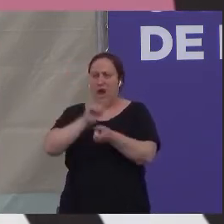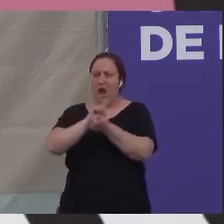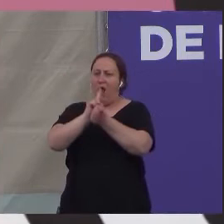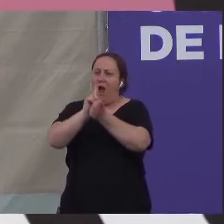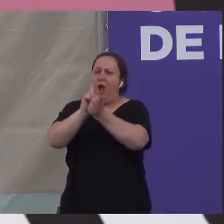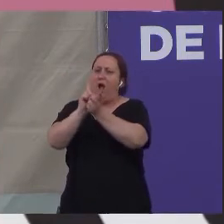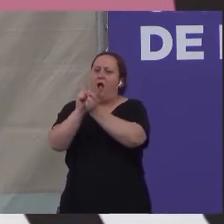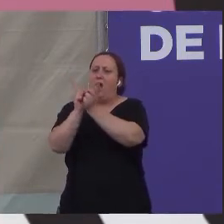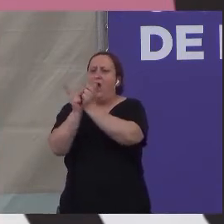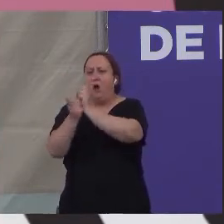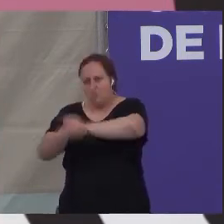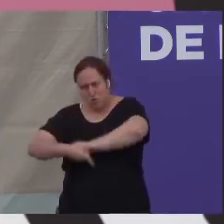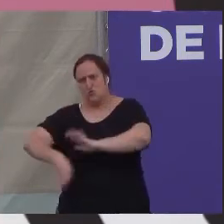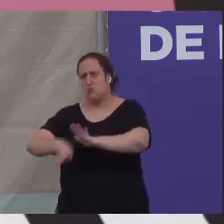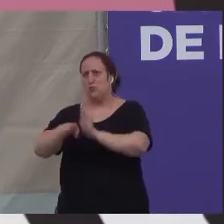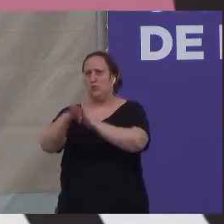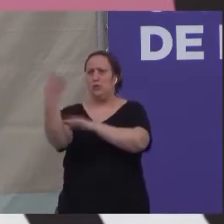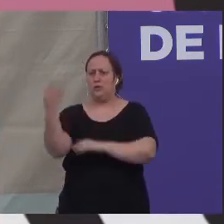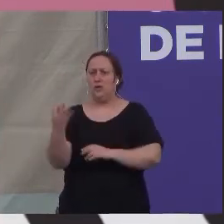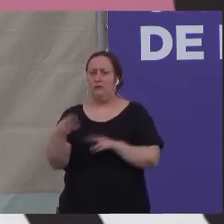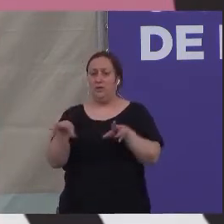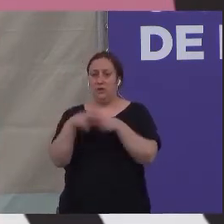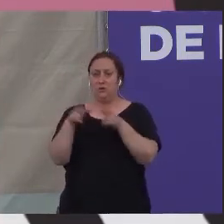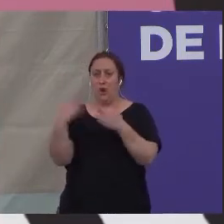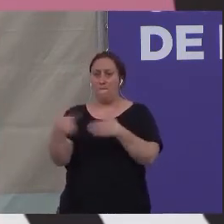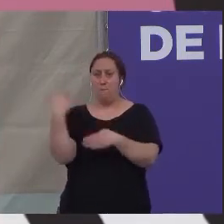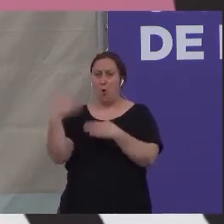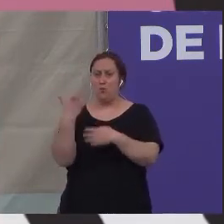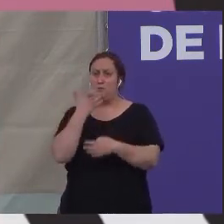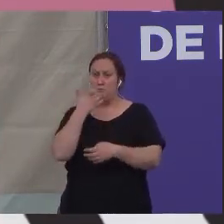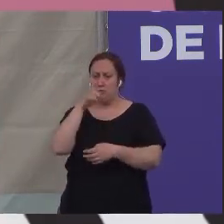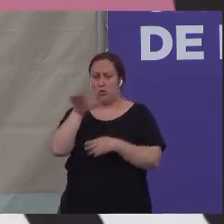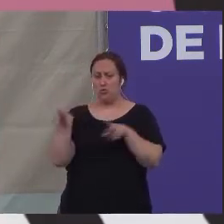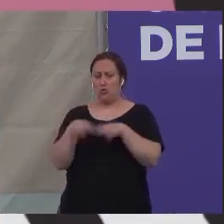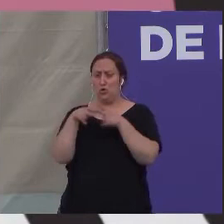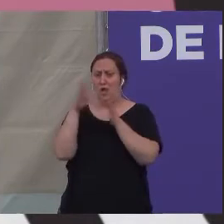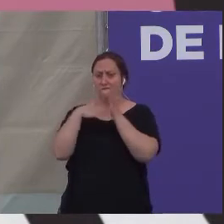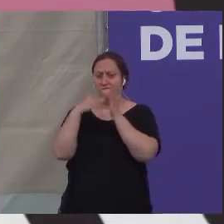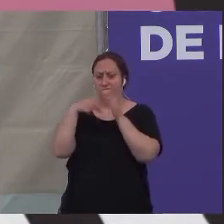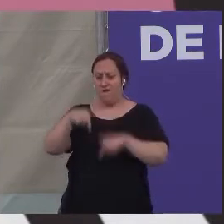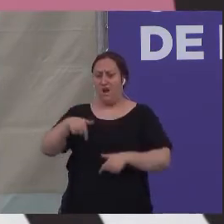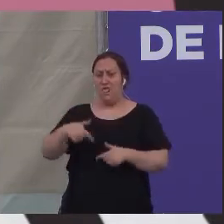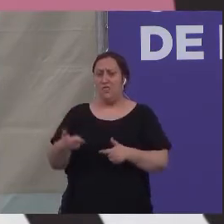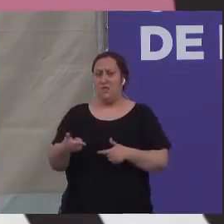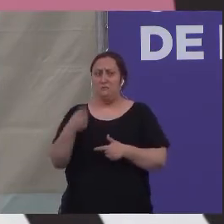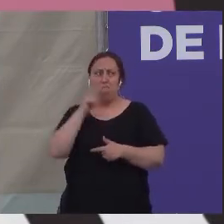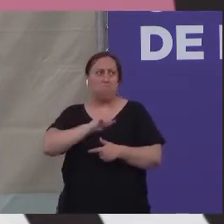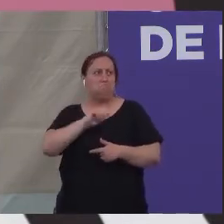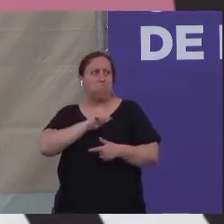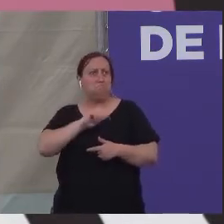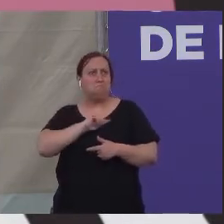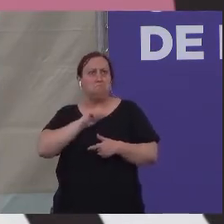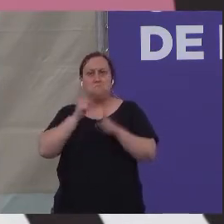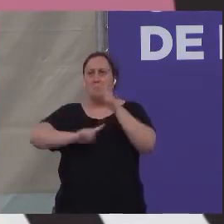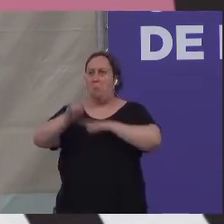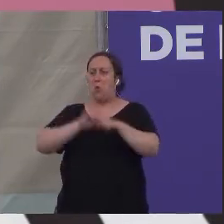cambio. Una sociedad moderna como la sociedad valenciana parece que tendría superado este